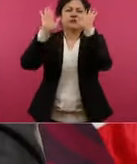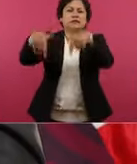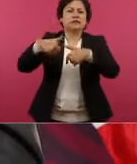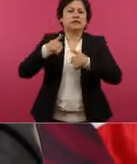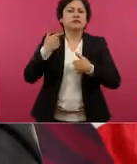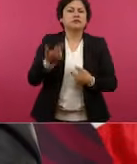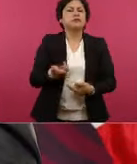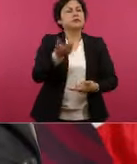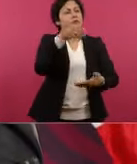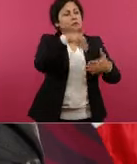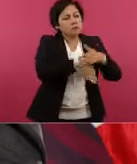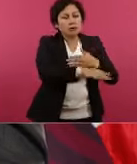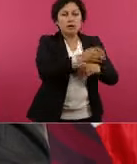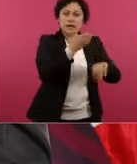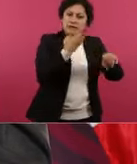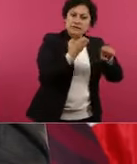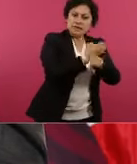nos